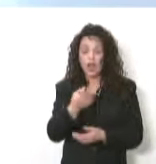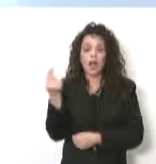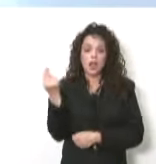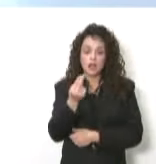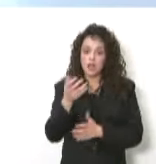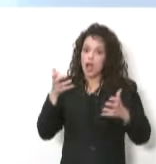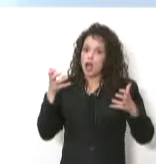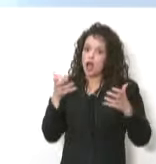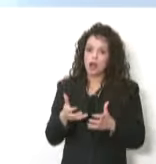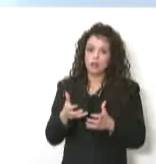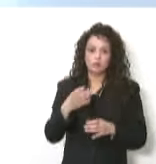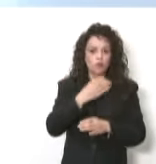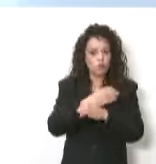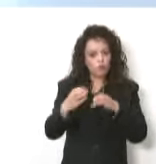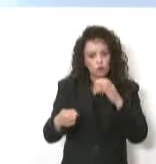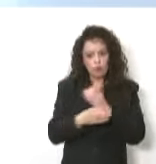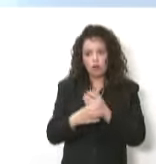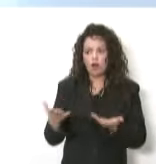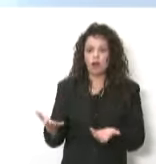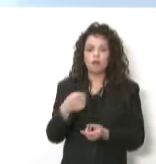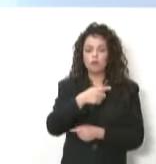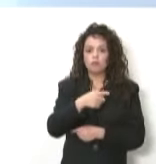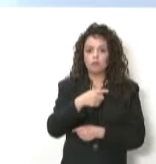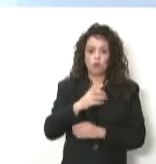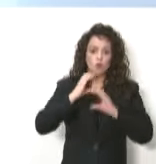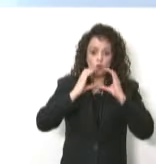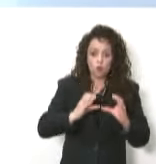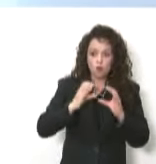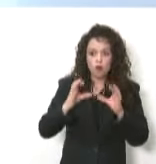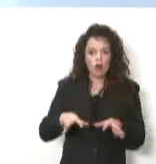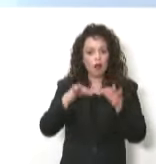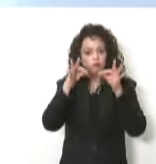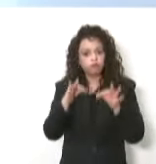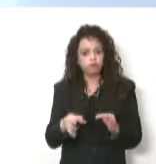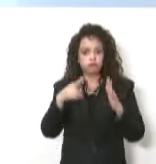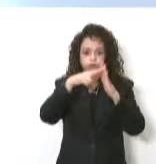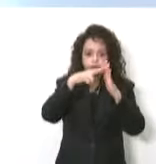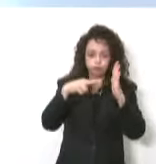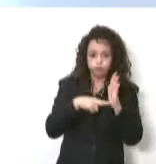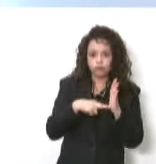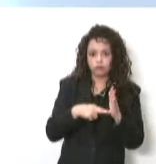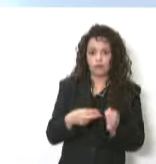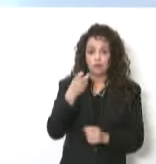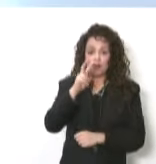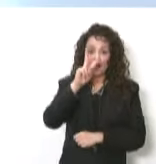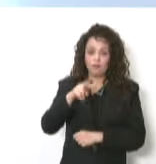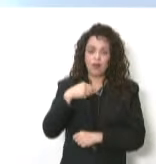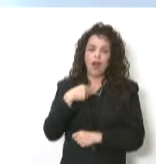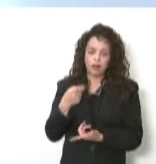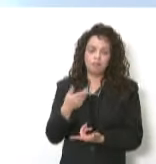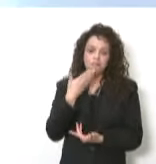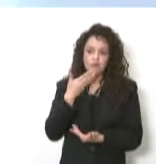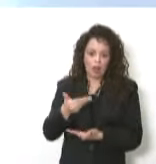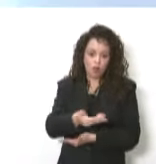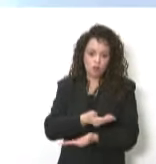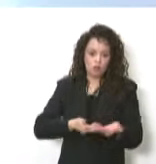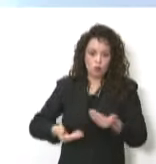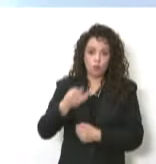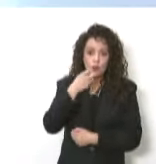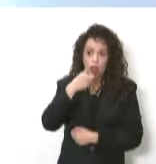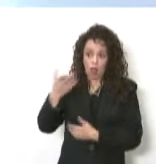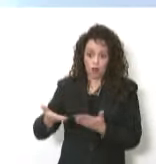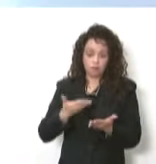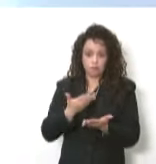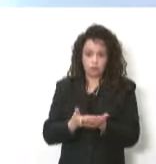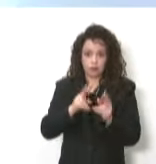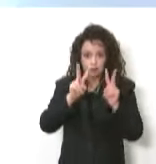actuaciones, a tomar medidas y diligencias precautorias. O sea que comparto plenamente el sentido del recurso y en